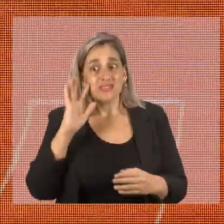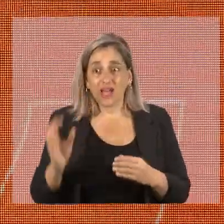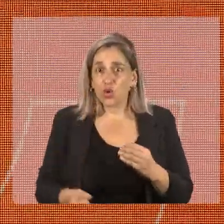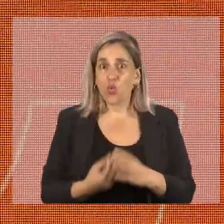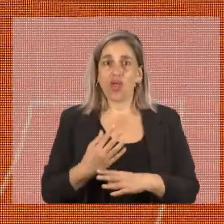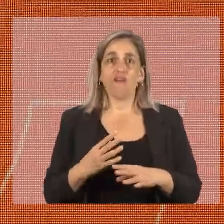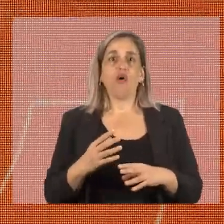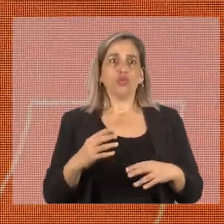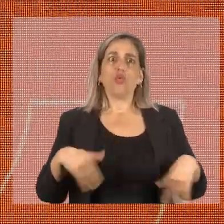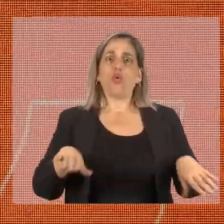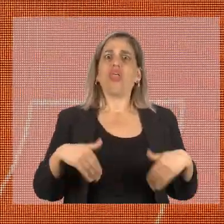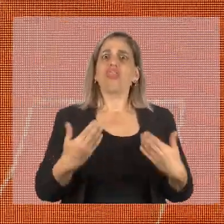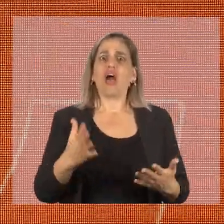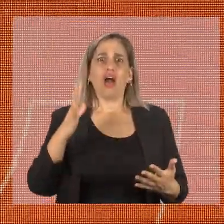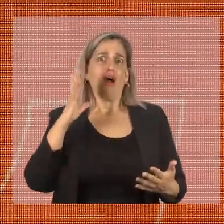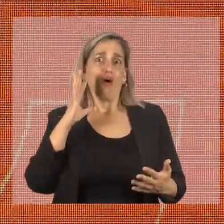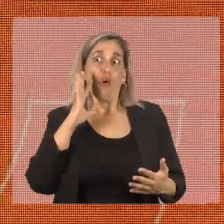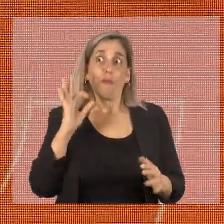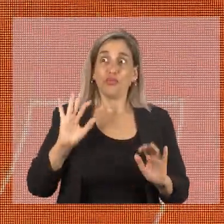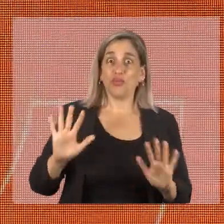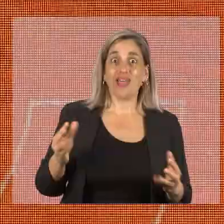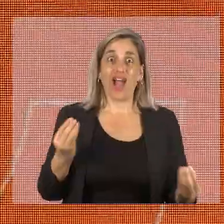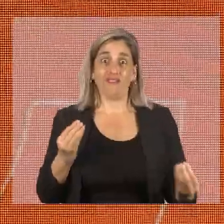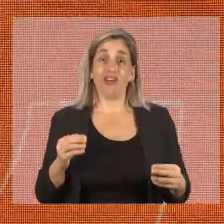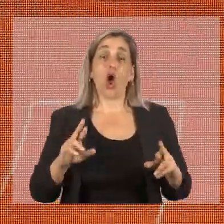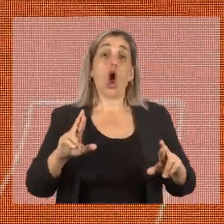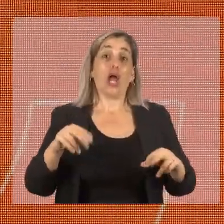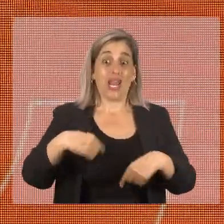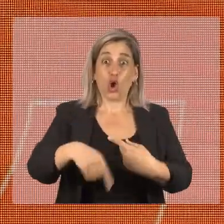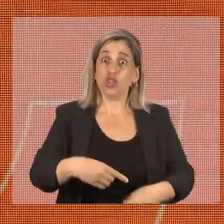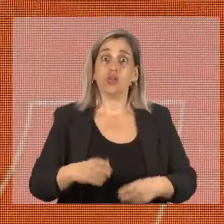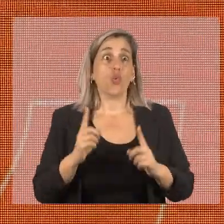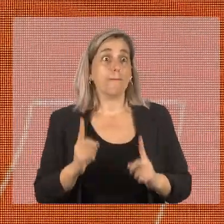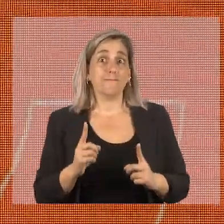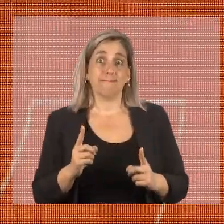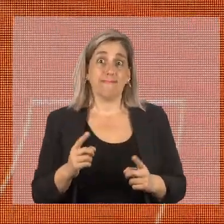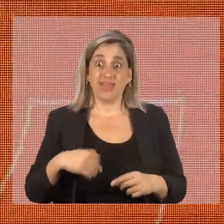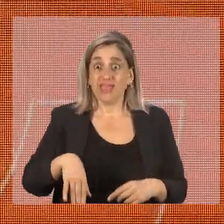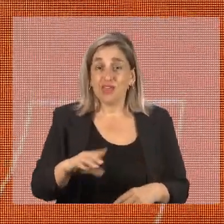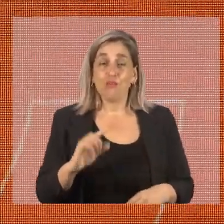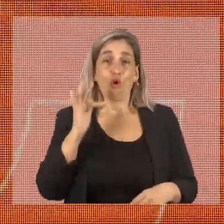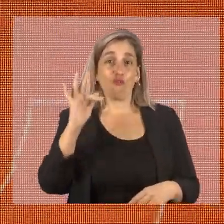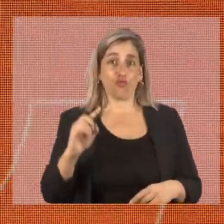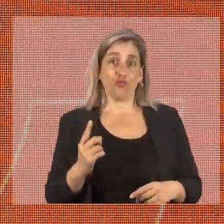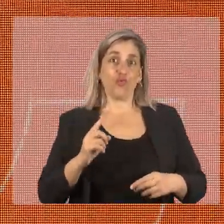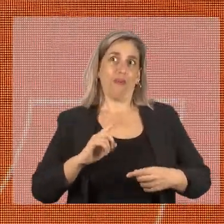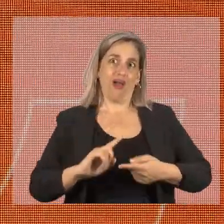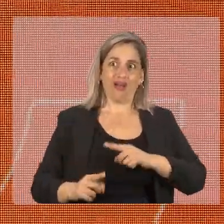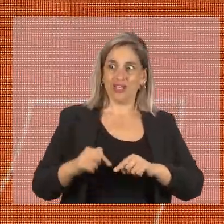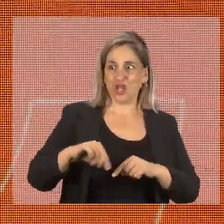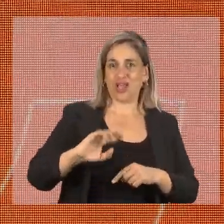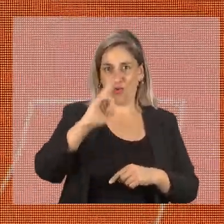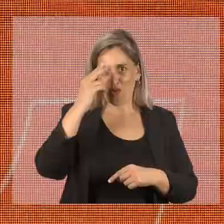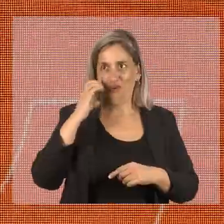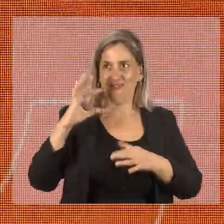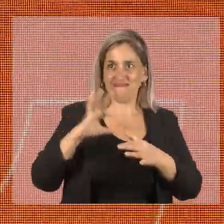Siempre cuando empieza algo nuevo, le das crédito. Y ojalá que los pasos sucesivos que tomen, por lo menos en la relación con el